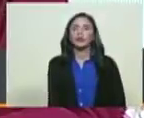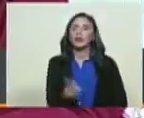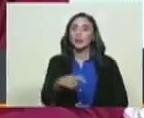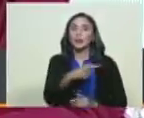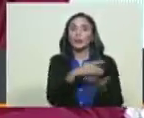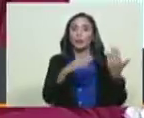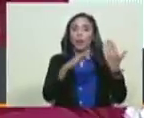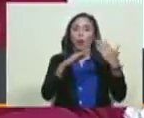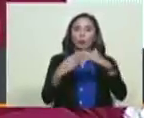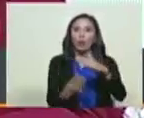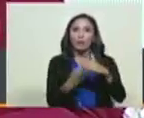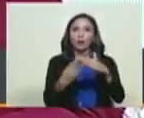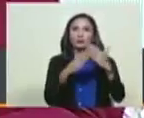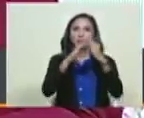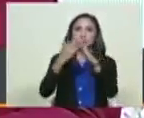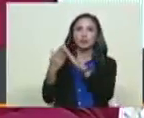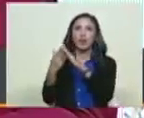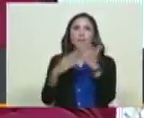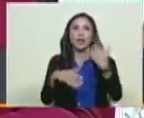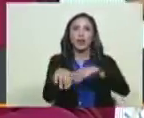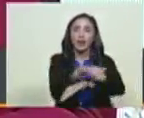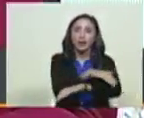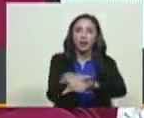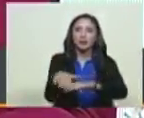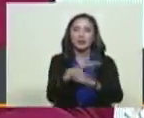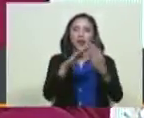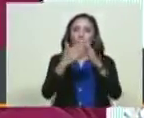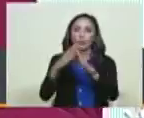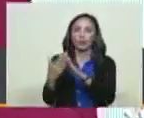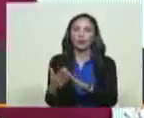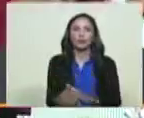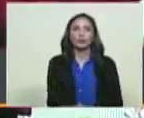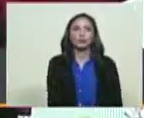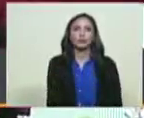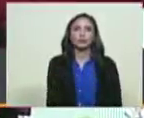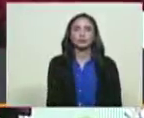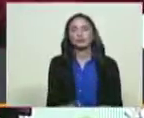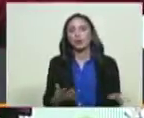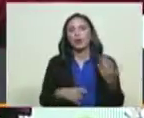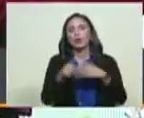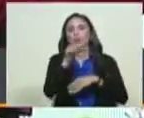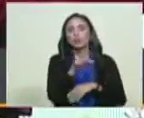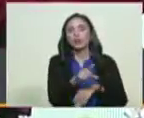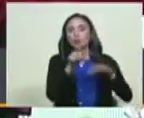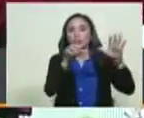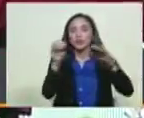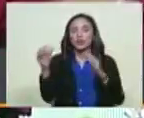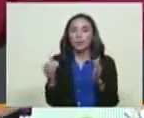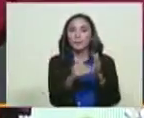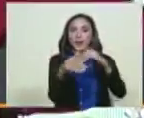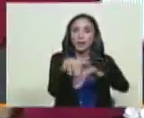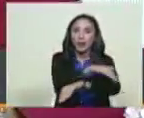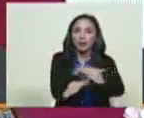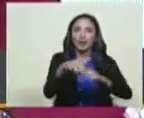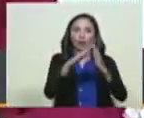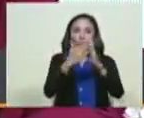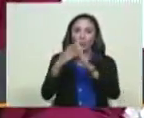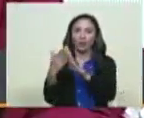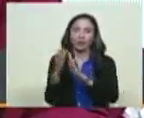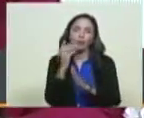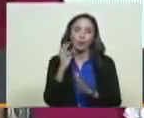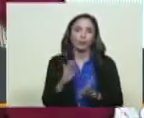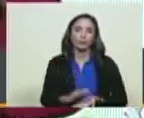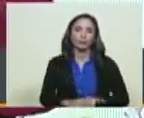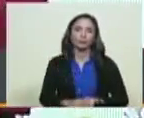base en la calle 160 mil calles perdón